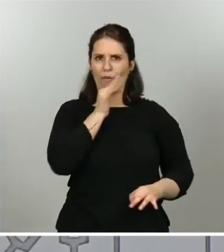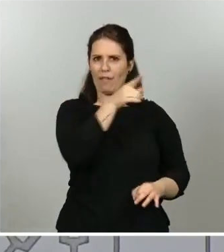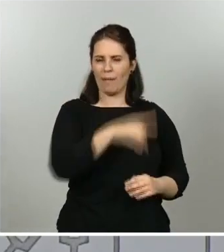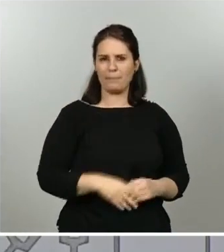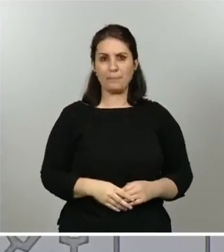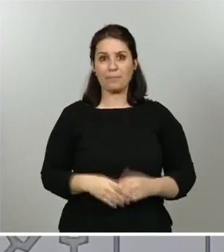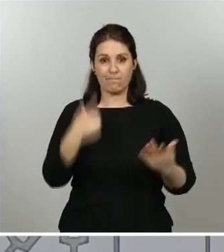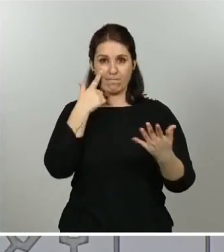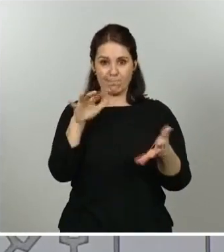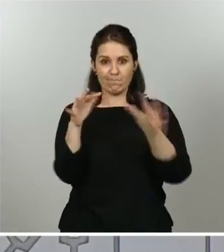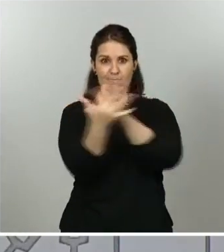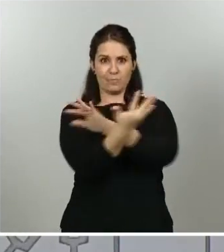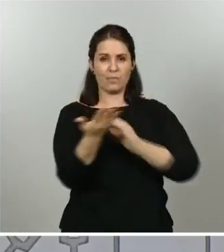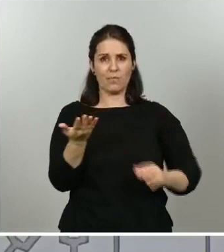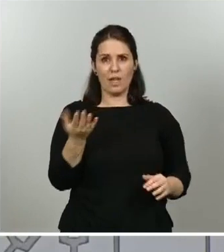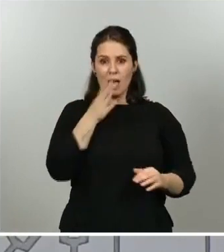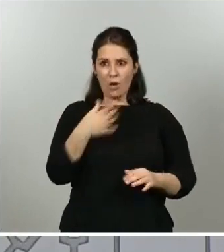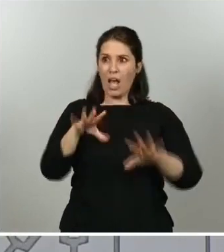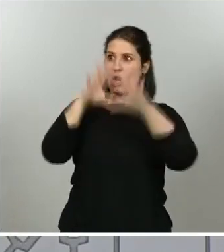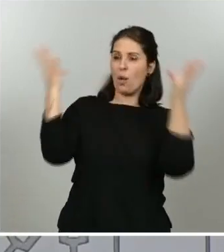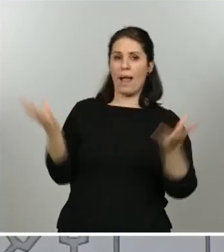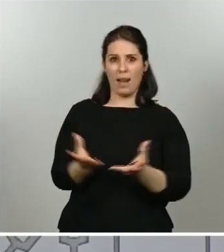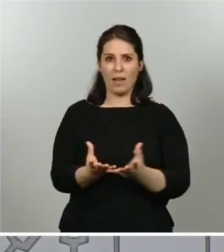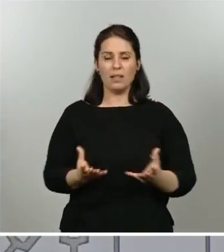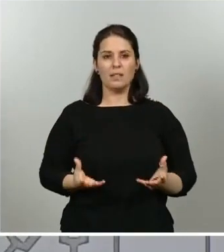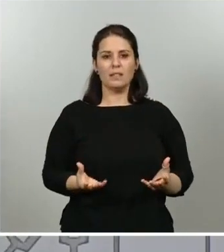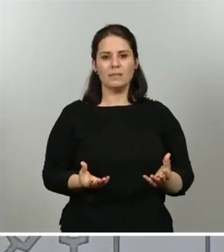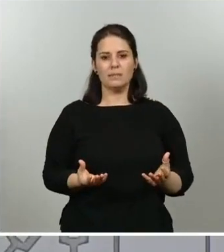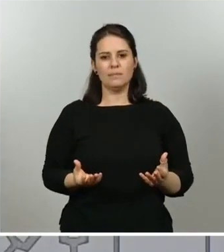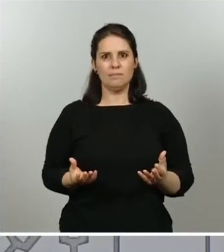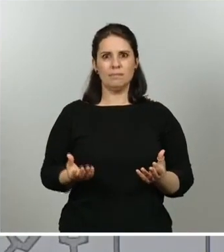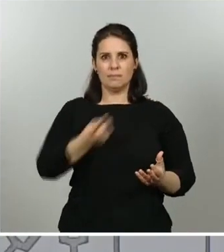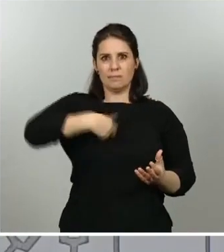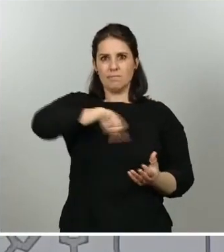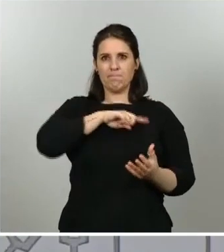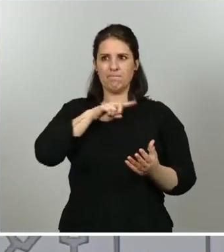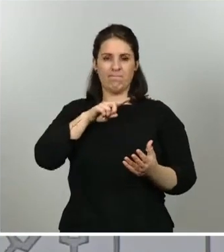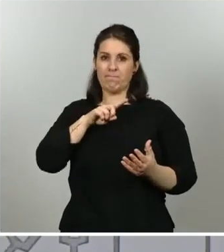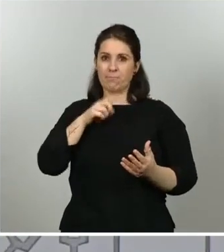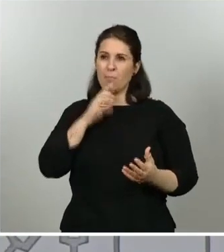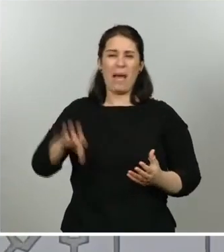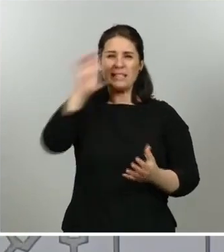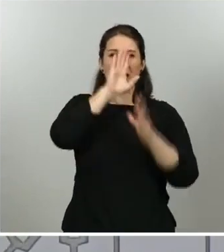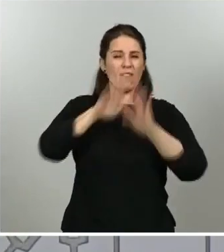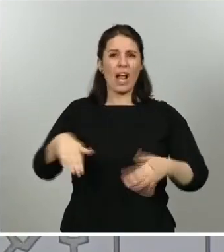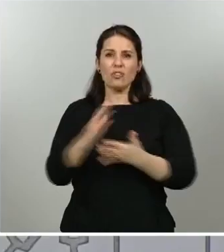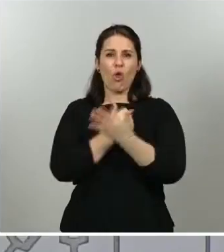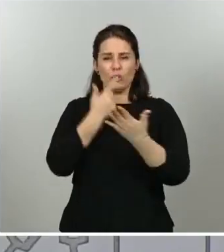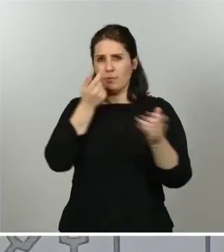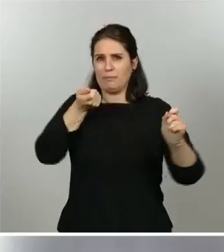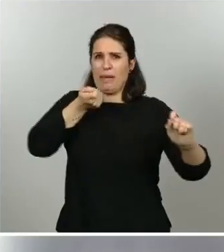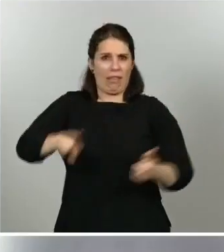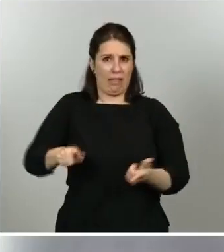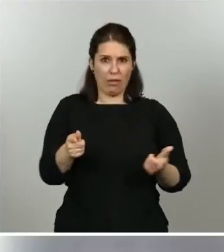evolución que se observa a nivel global nos lleva a todos a puntos similares. Esta epidemia ha sido una